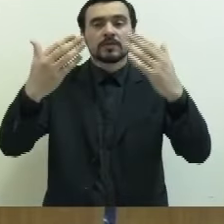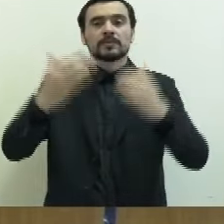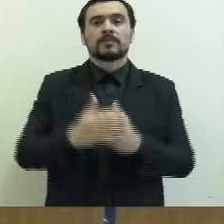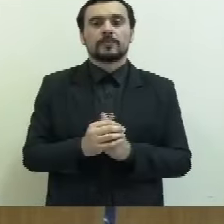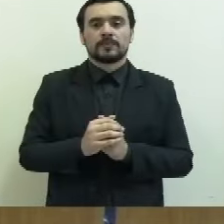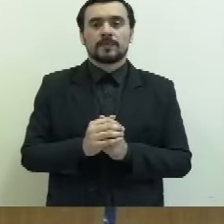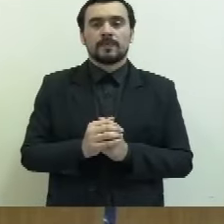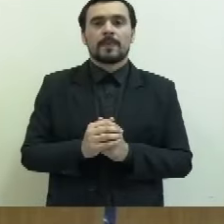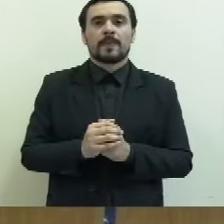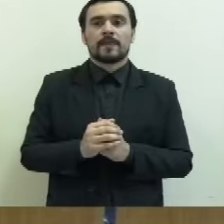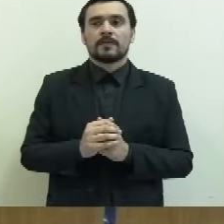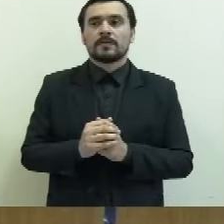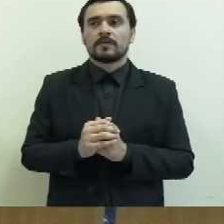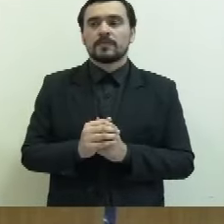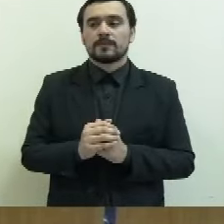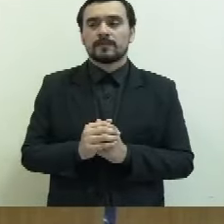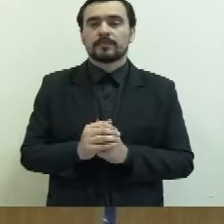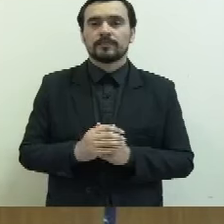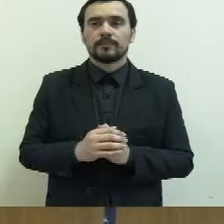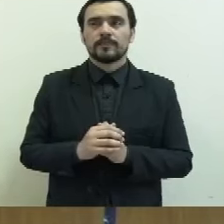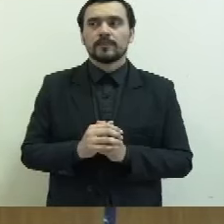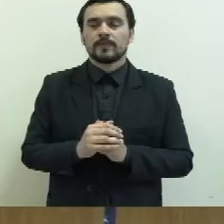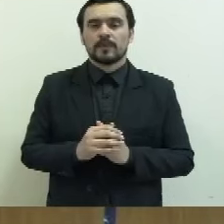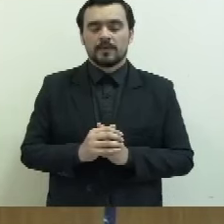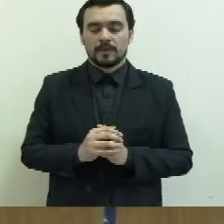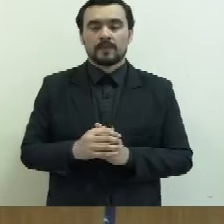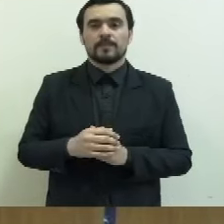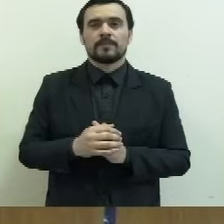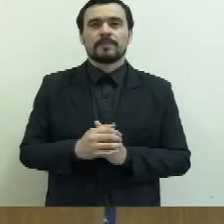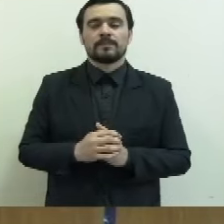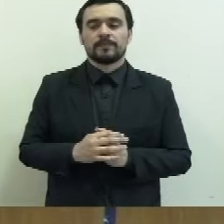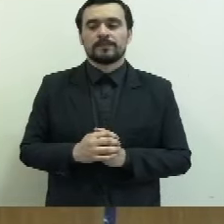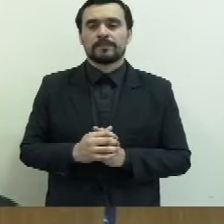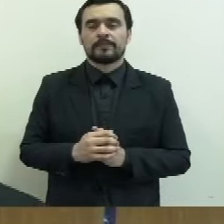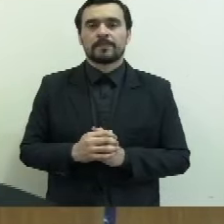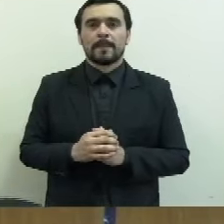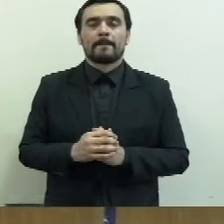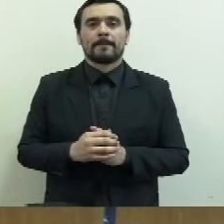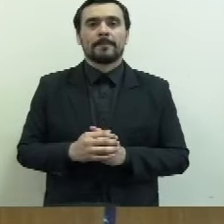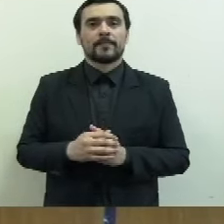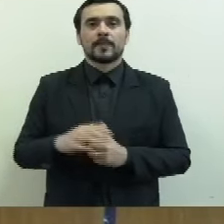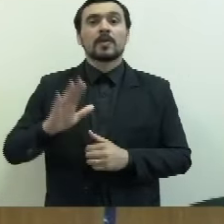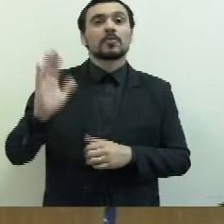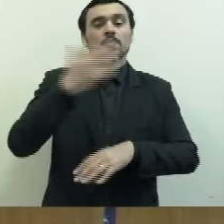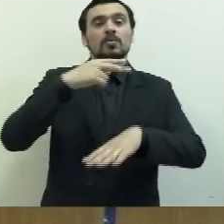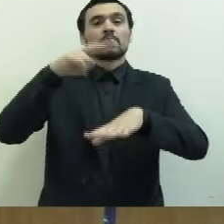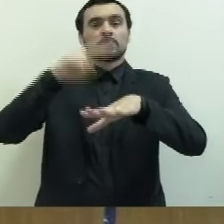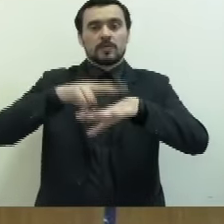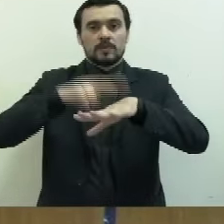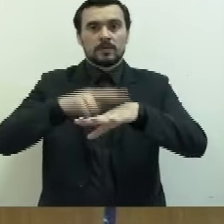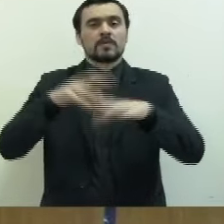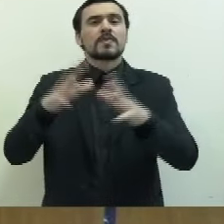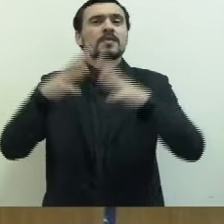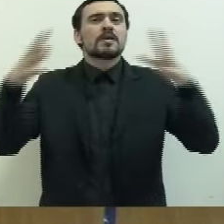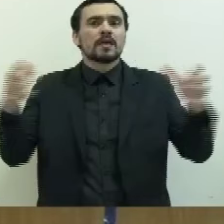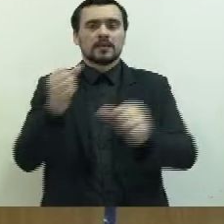bendición. Por eso comienzo este informe dando gracias a Dios, en primer lugar, y al pueblo paraguayo, por este inmenso